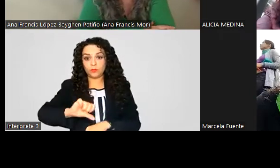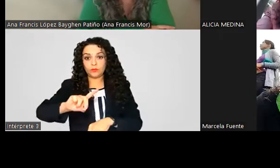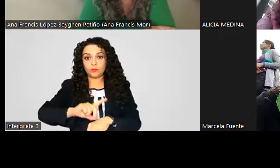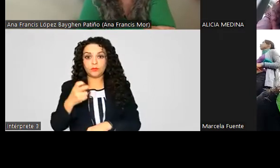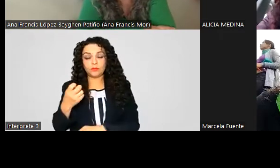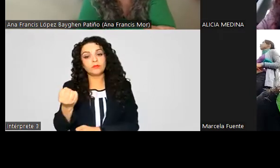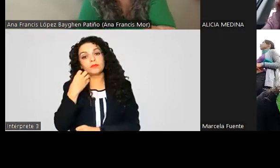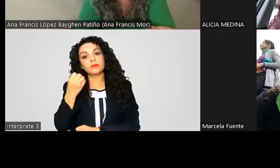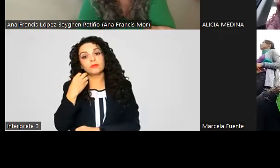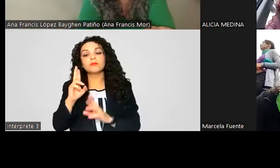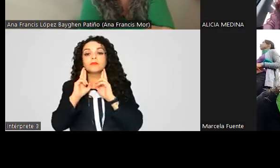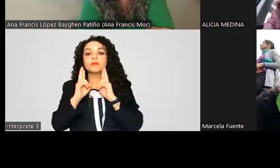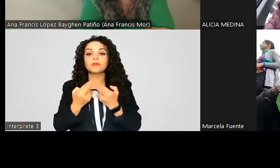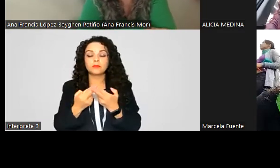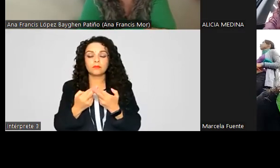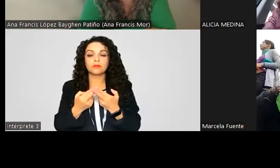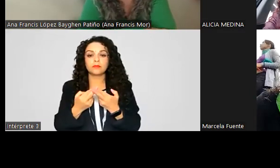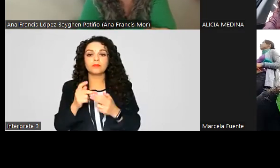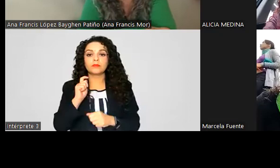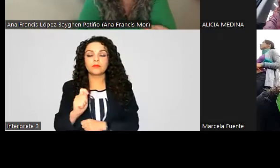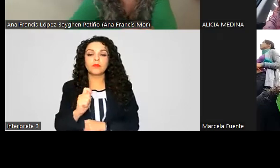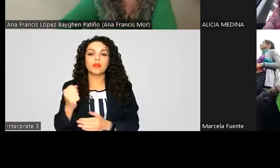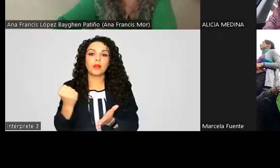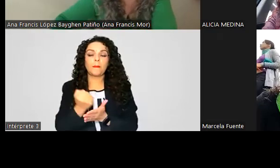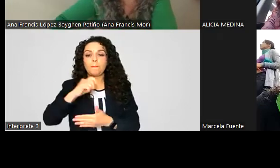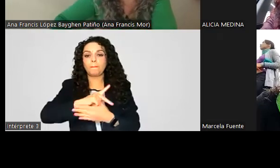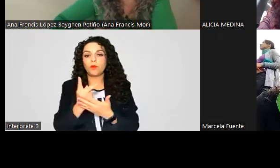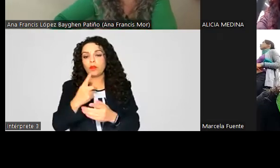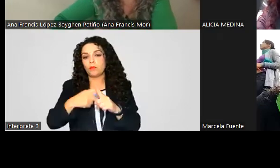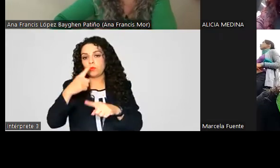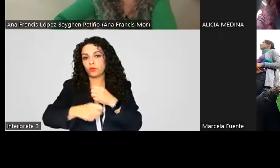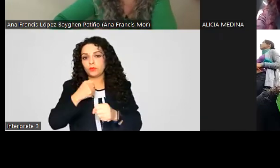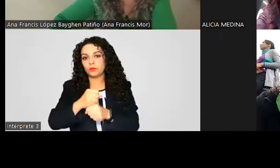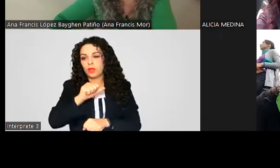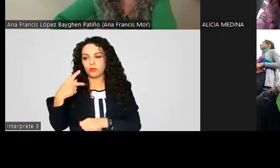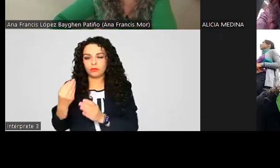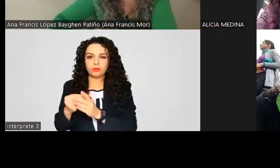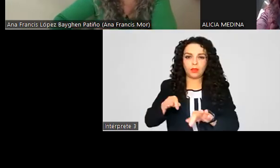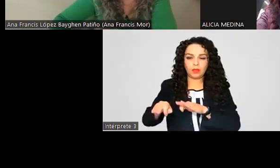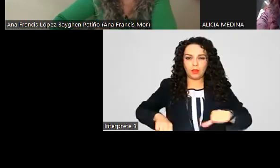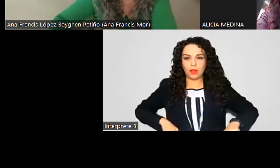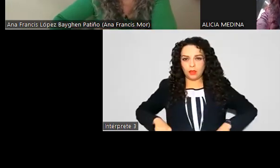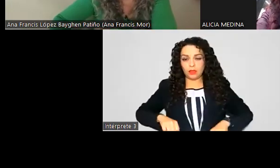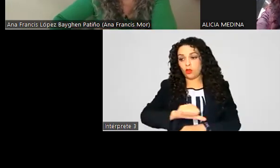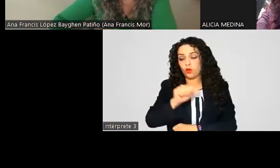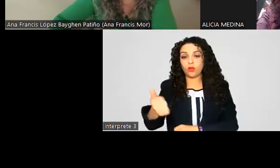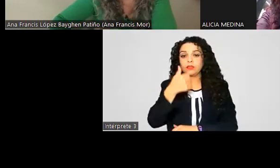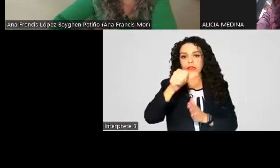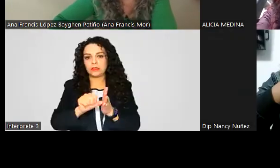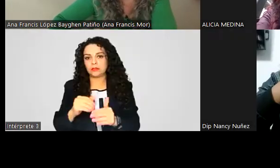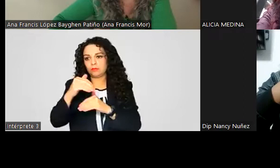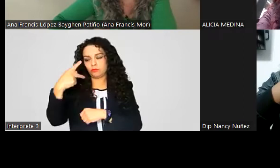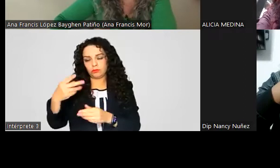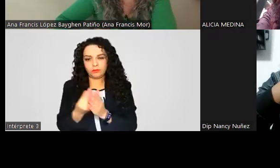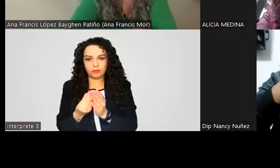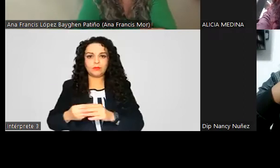el siguiente punto es la aprobación del programa anual de trabajo y la aprobación del segundo informe semestral de actividades. Considerando que el